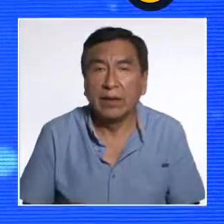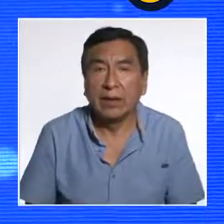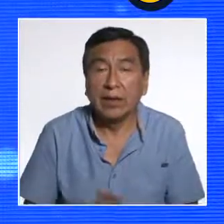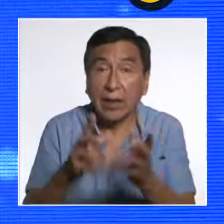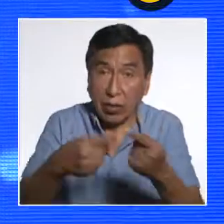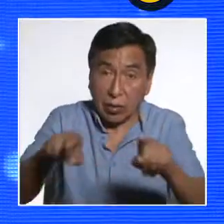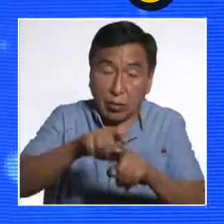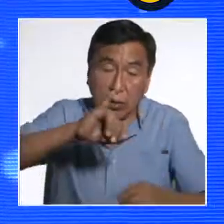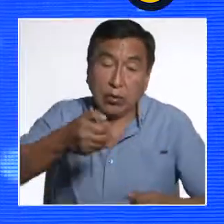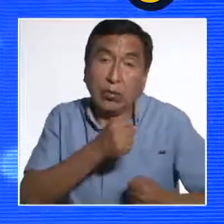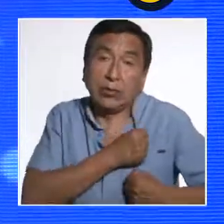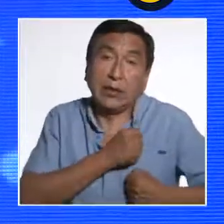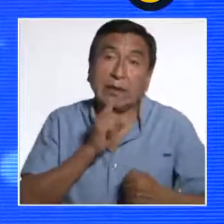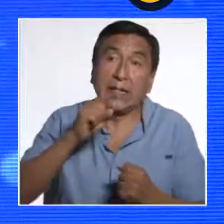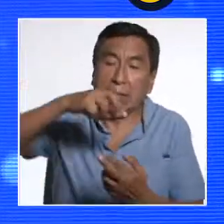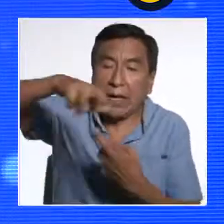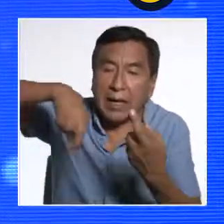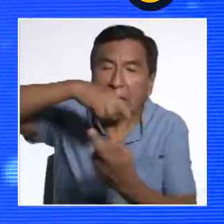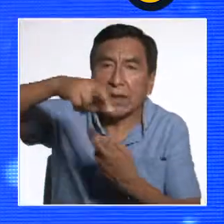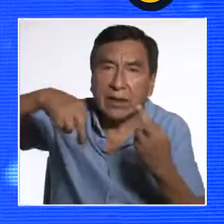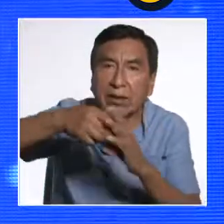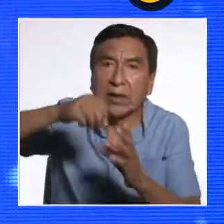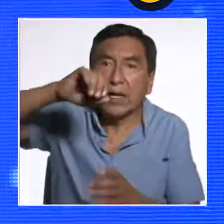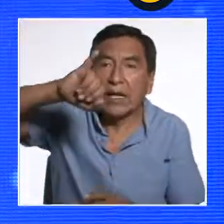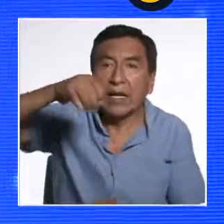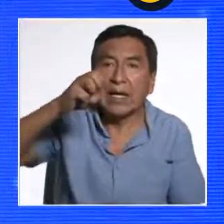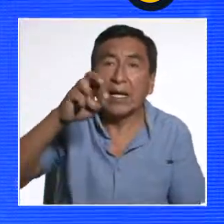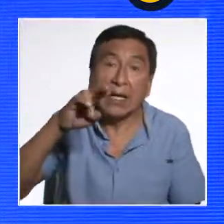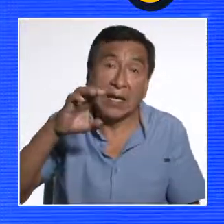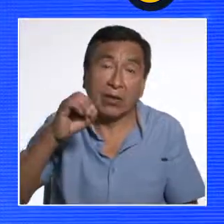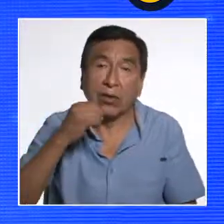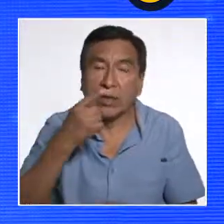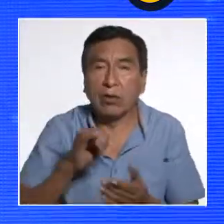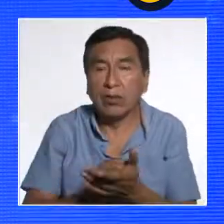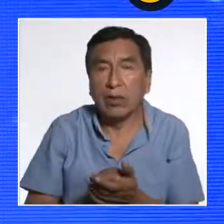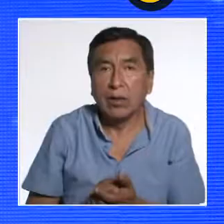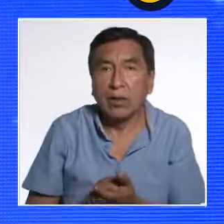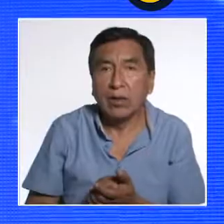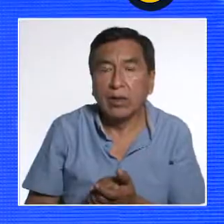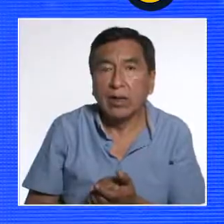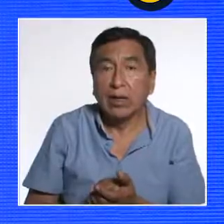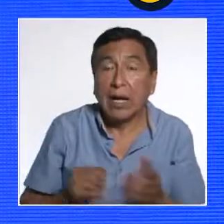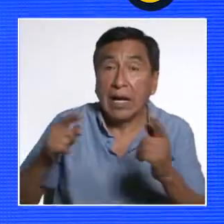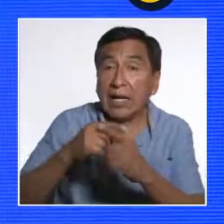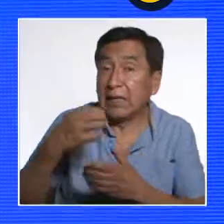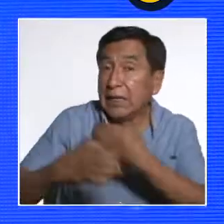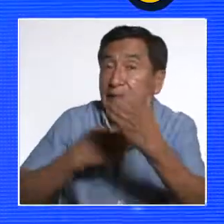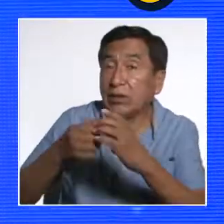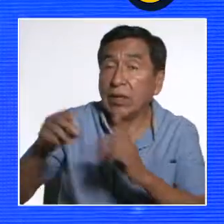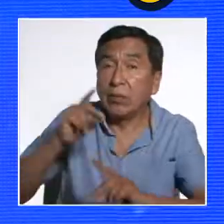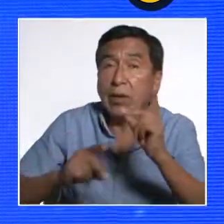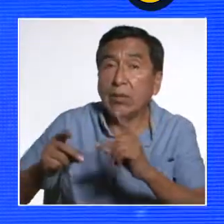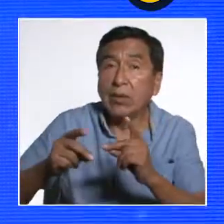cuando Josué estaba ahí alrededor de Jericó, le dijo, y al grito del pueblo,